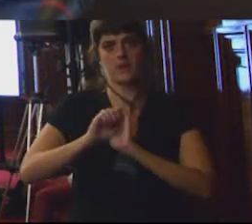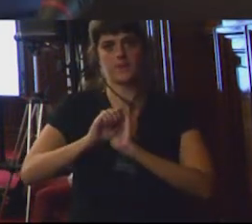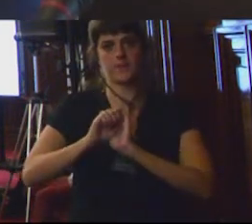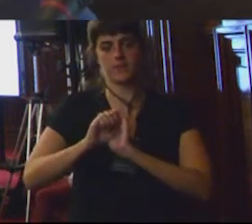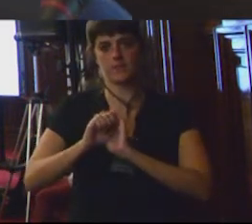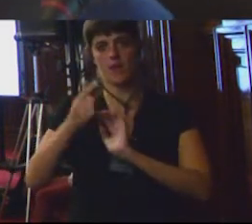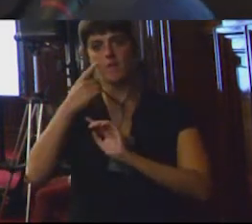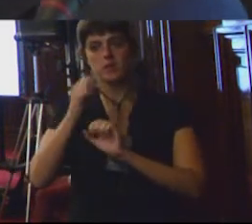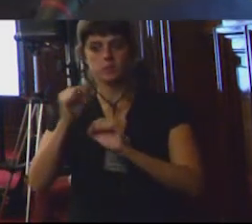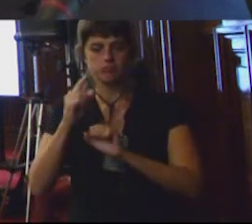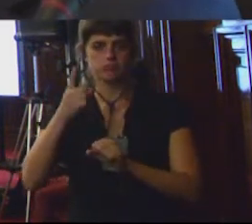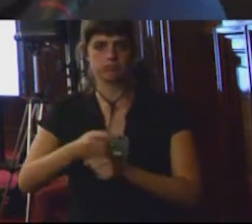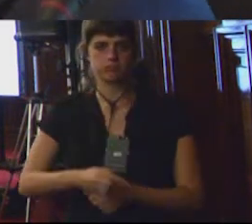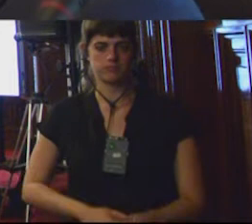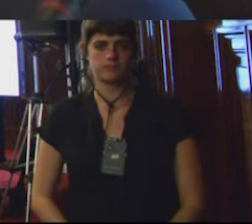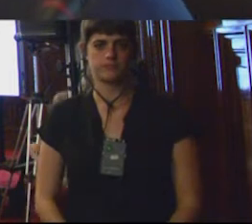decretadas. Muchas gracias.